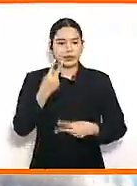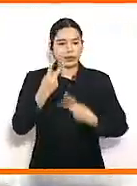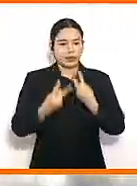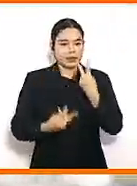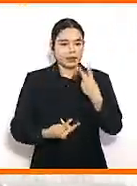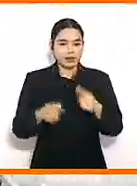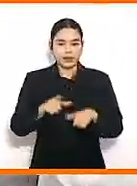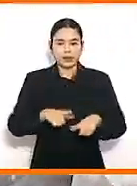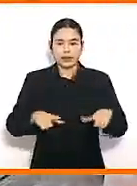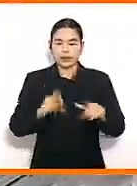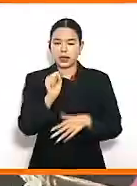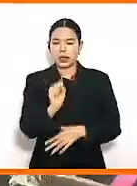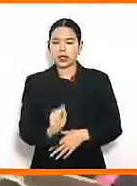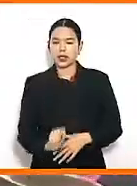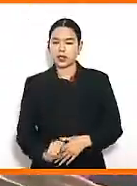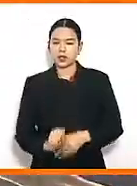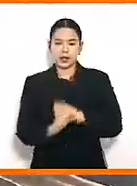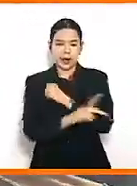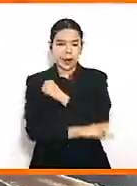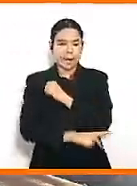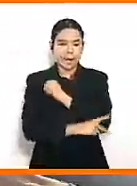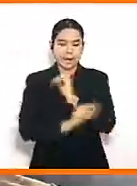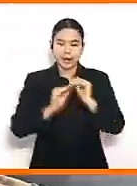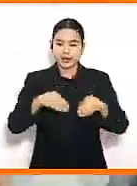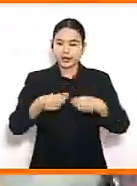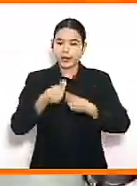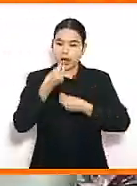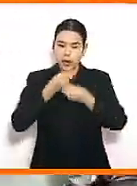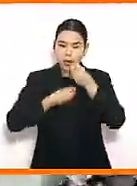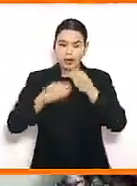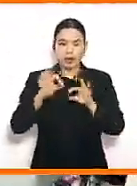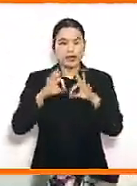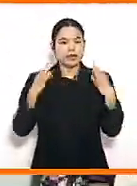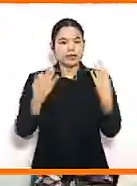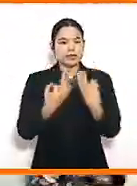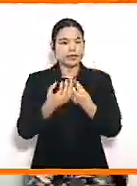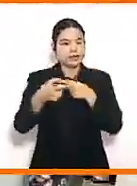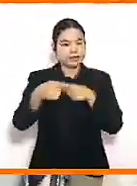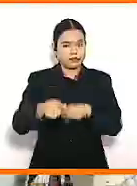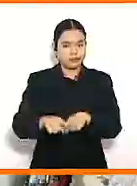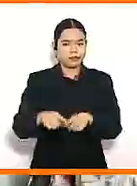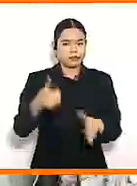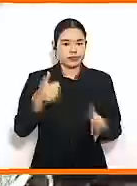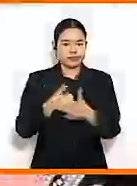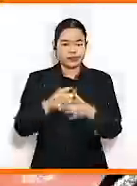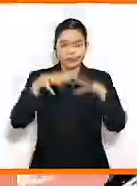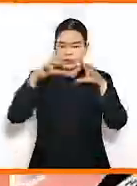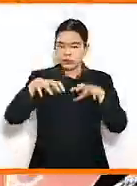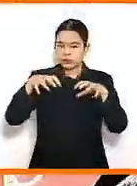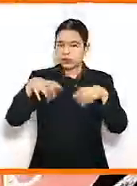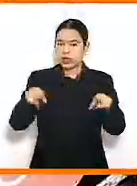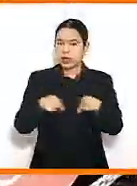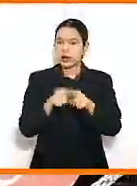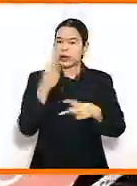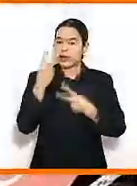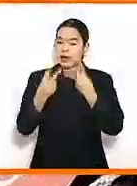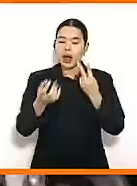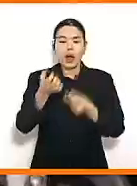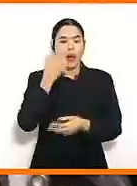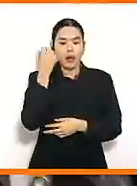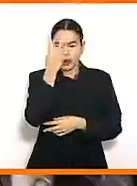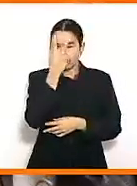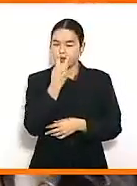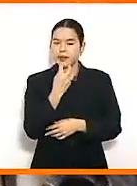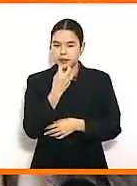Cubulero en la zona sur para entregar alimentos a las familias afectadas por las lluvias. Y por último, visitamos la Escuela de Niños Ciegos